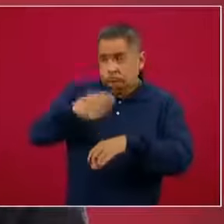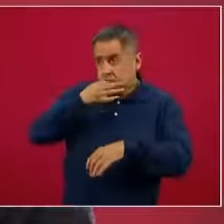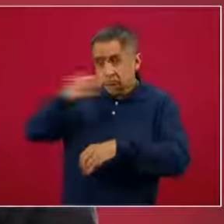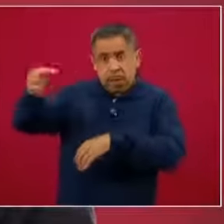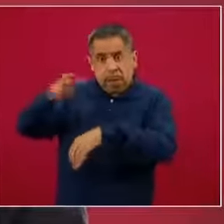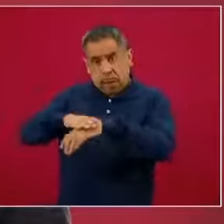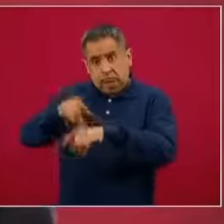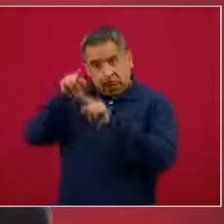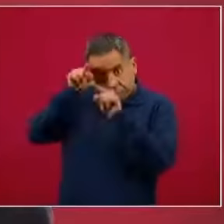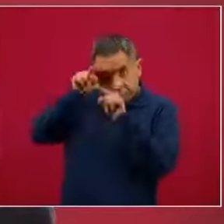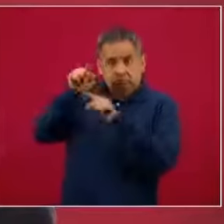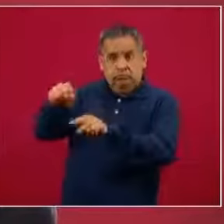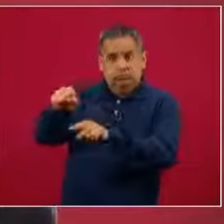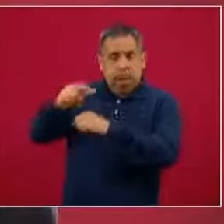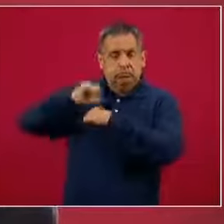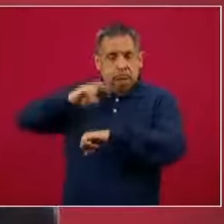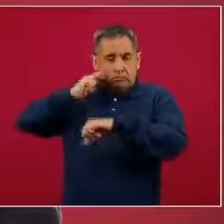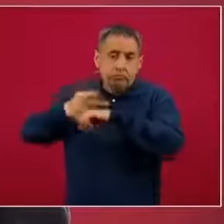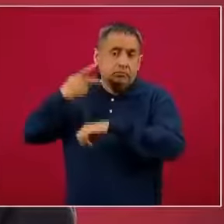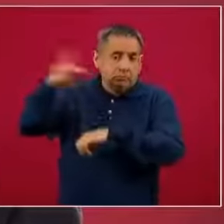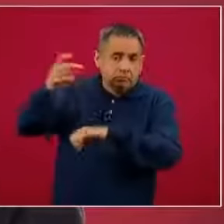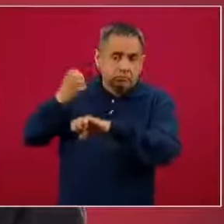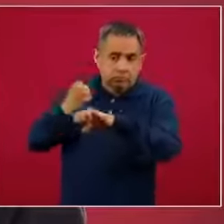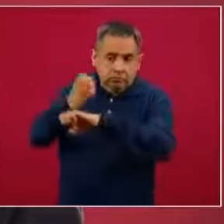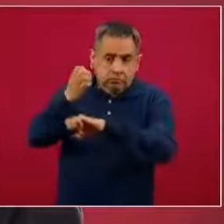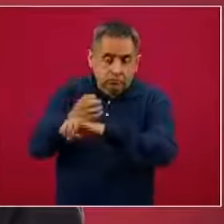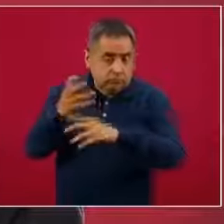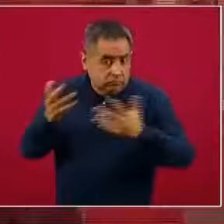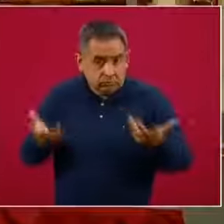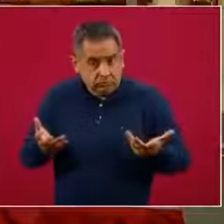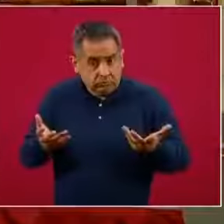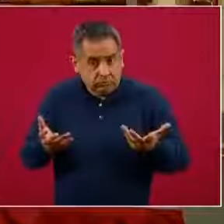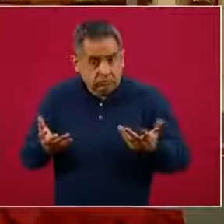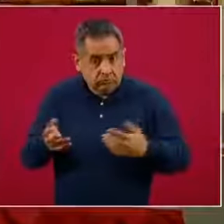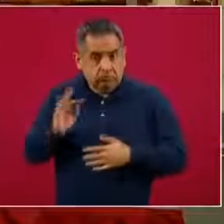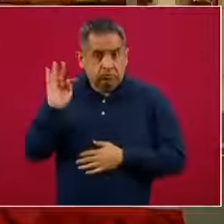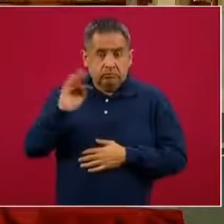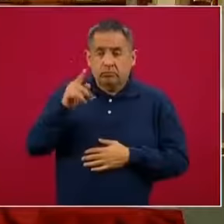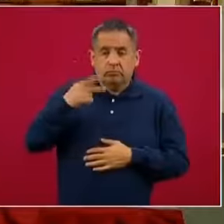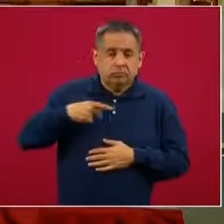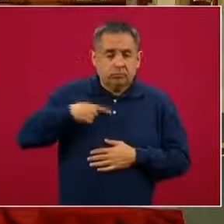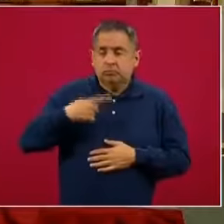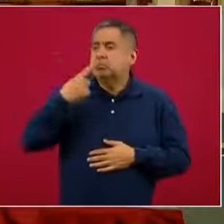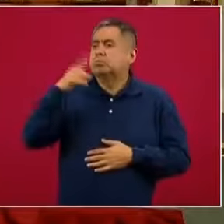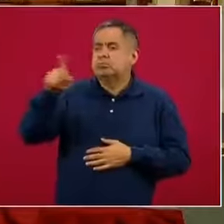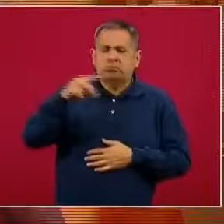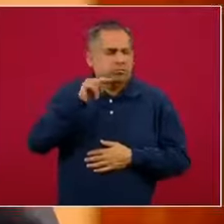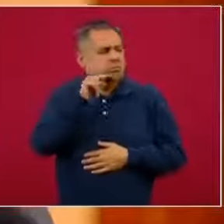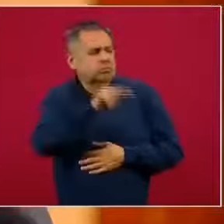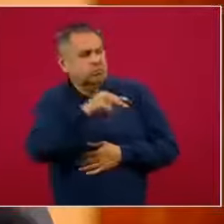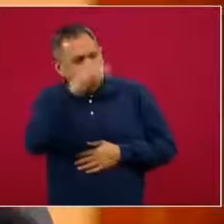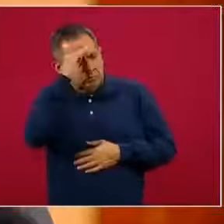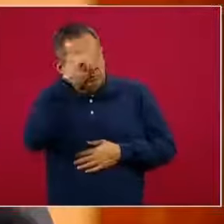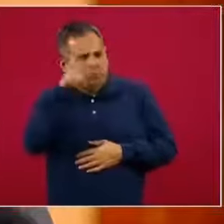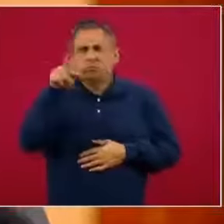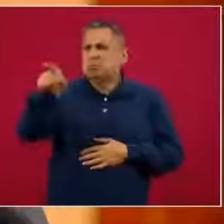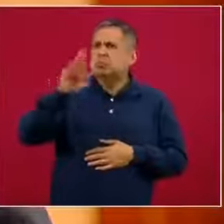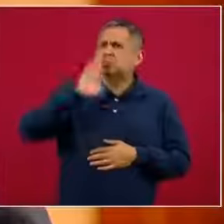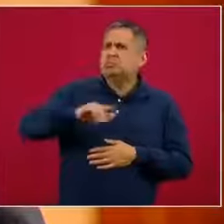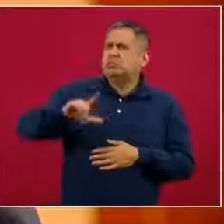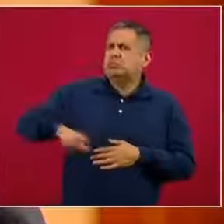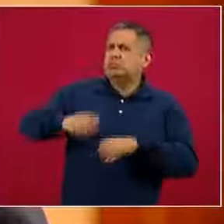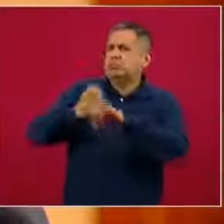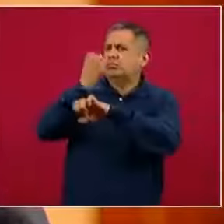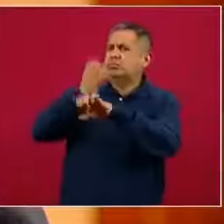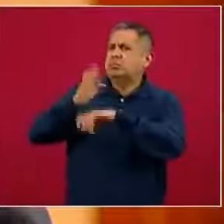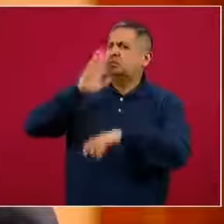conocer precisamente a la autoridad estatal. Si se juzga la persona denunciante que el gobierno del estado